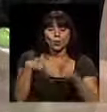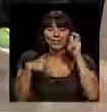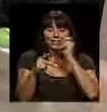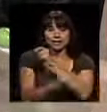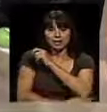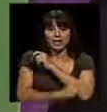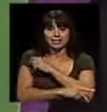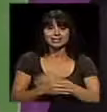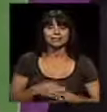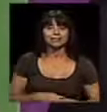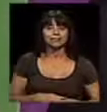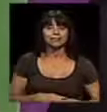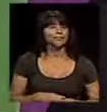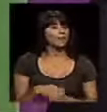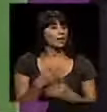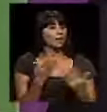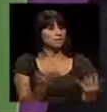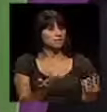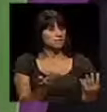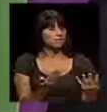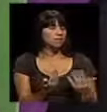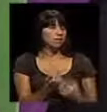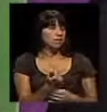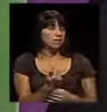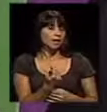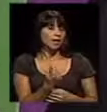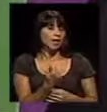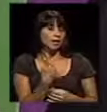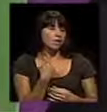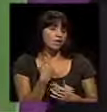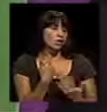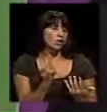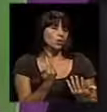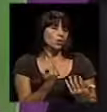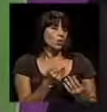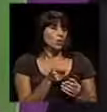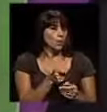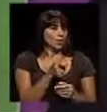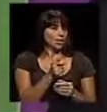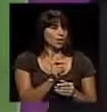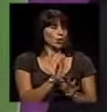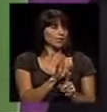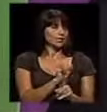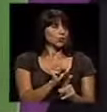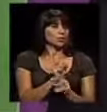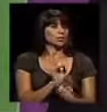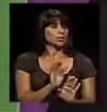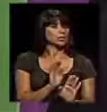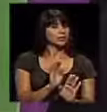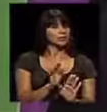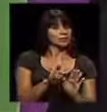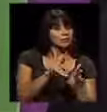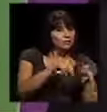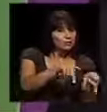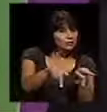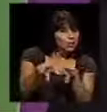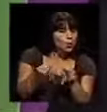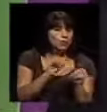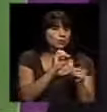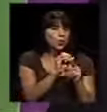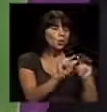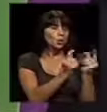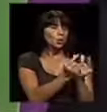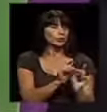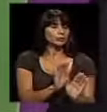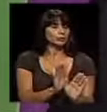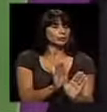país. Ha habido respuesta un poco, ¿verdad?, reticente de algunos sectores de la sociedad con respecto a esto, y algunos